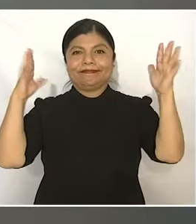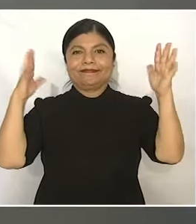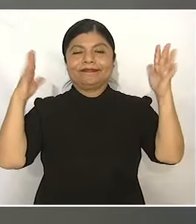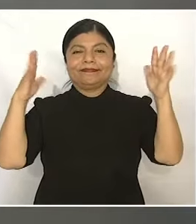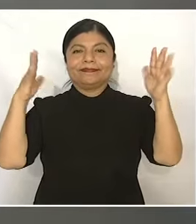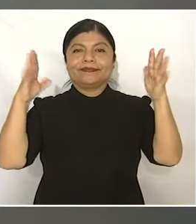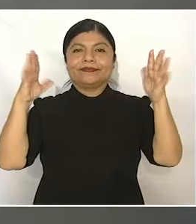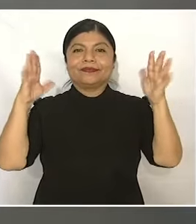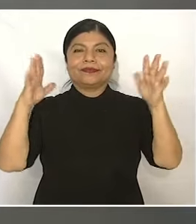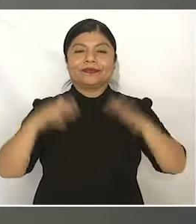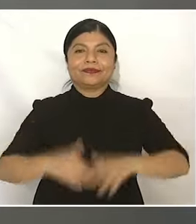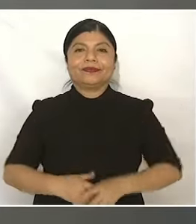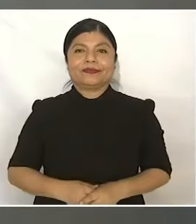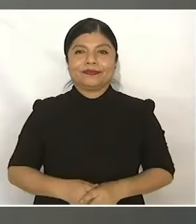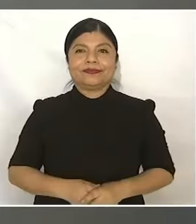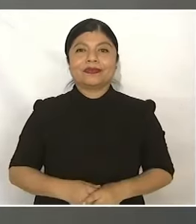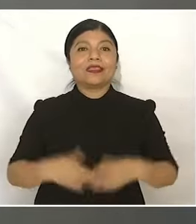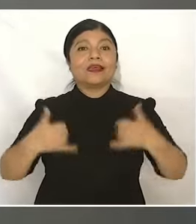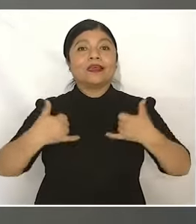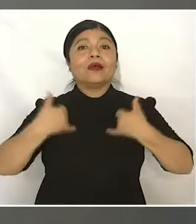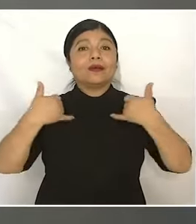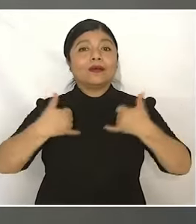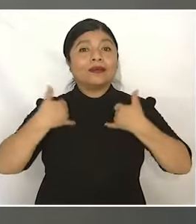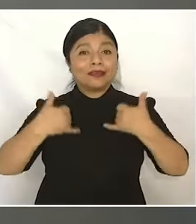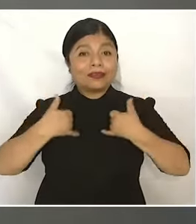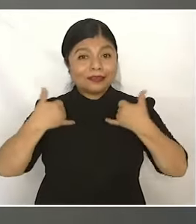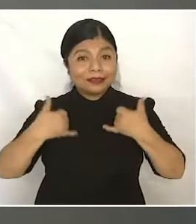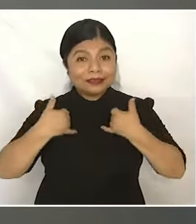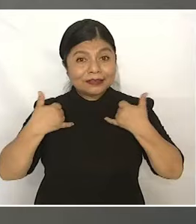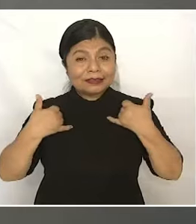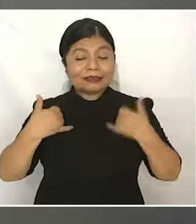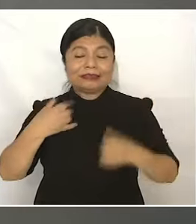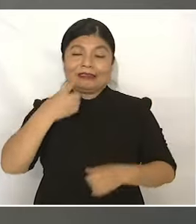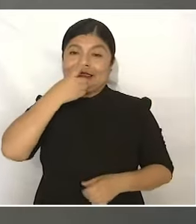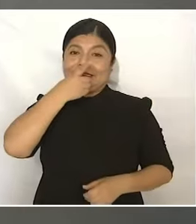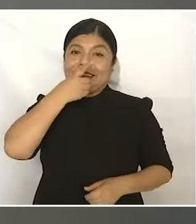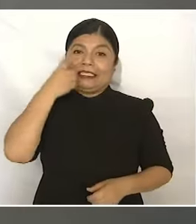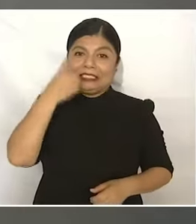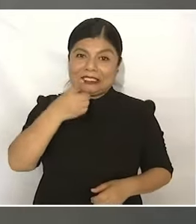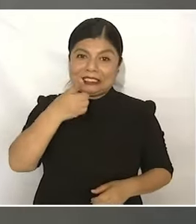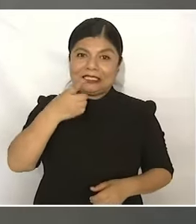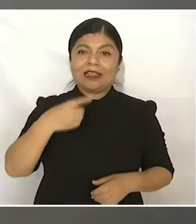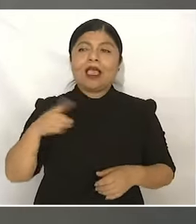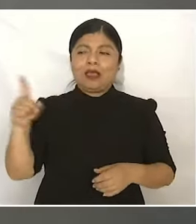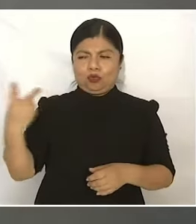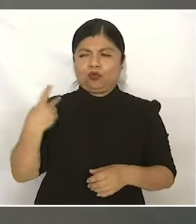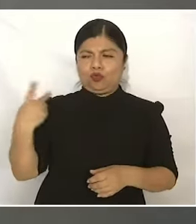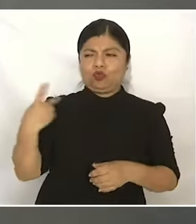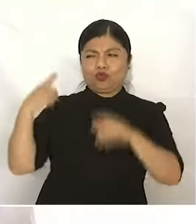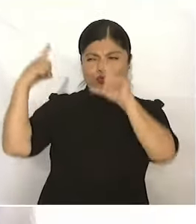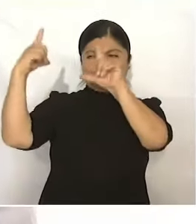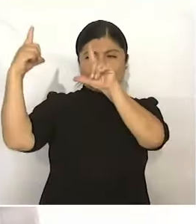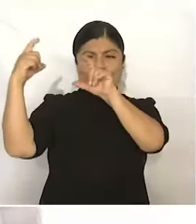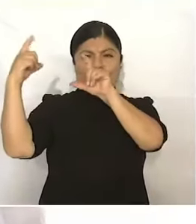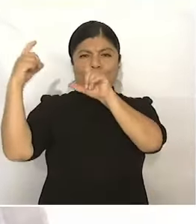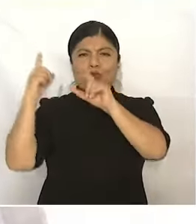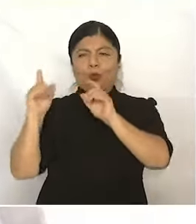Porque me dicen los jóvenes, ¿no? Es que quiero tomarme una foto porque se la quiero llevar a mi abuelito, a mi abuelita. A ver, ven.